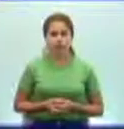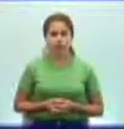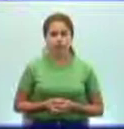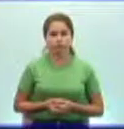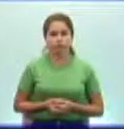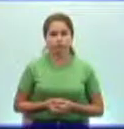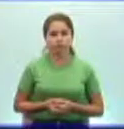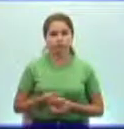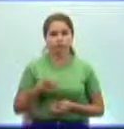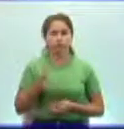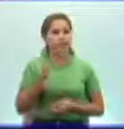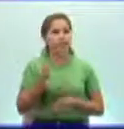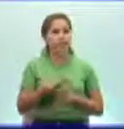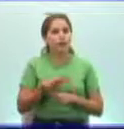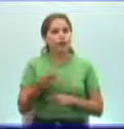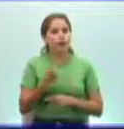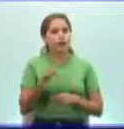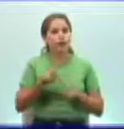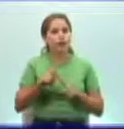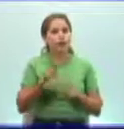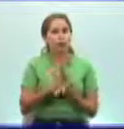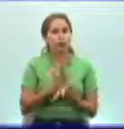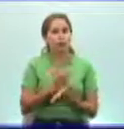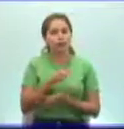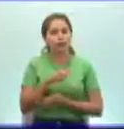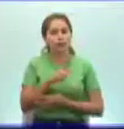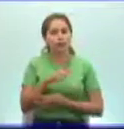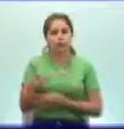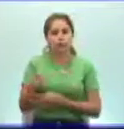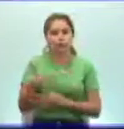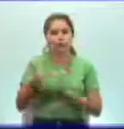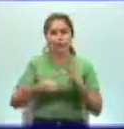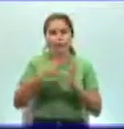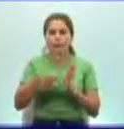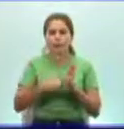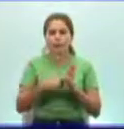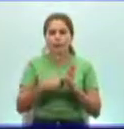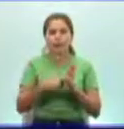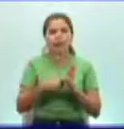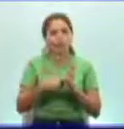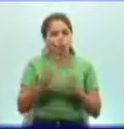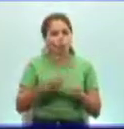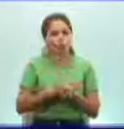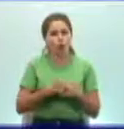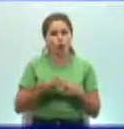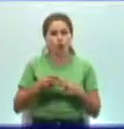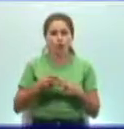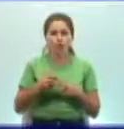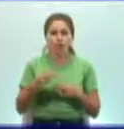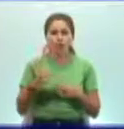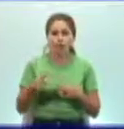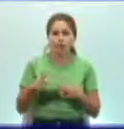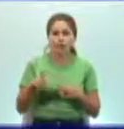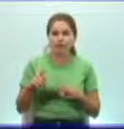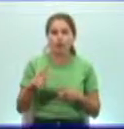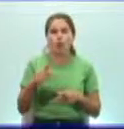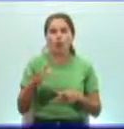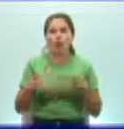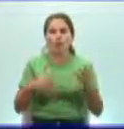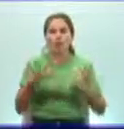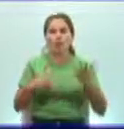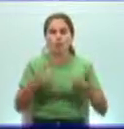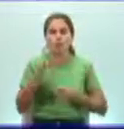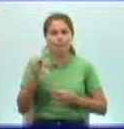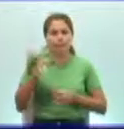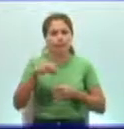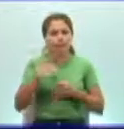Como parte entonces de nuestros programas estaremos llevando hacia ustedes a través de videos, historias, aplicaciones y actividades experimentales, por